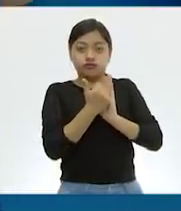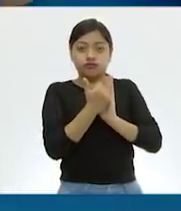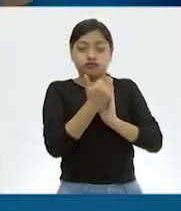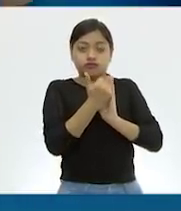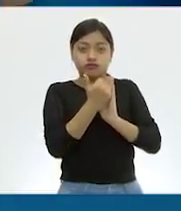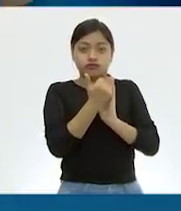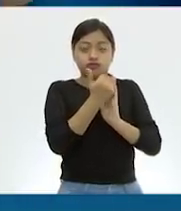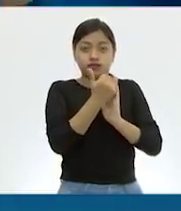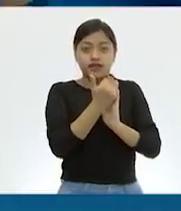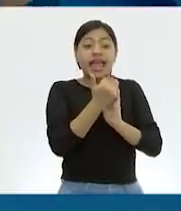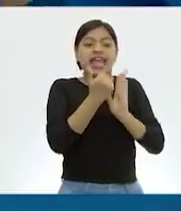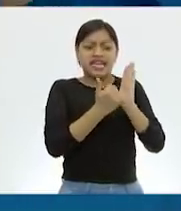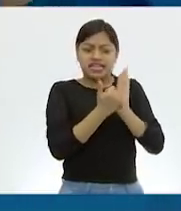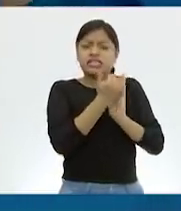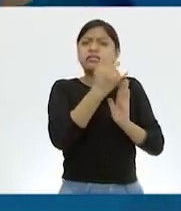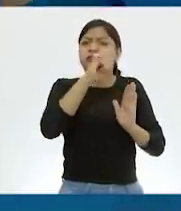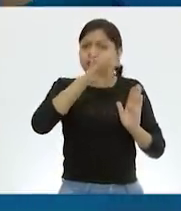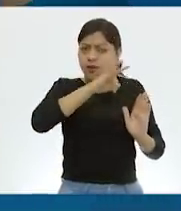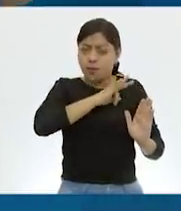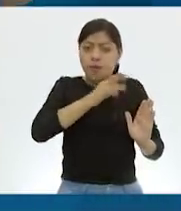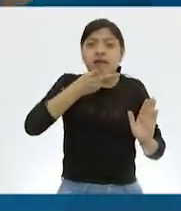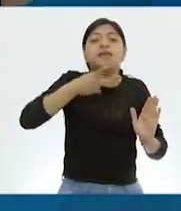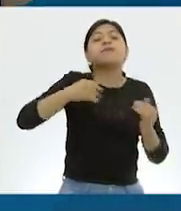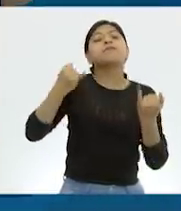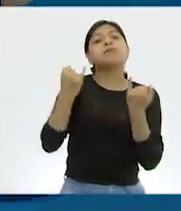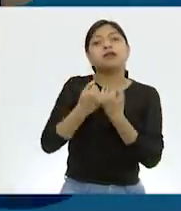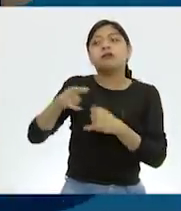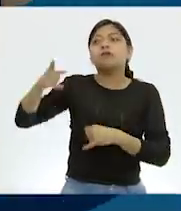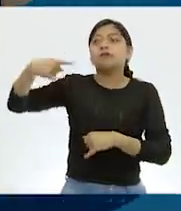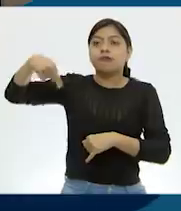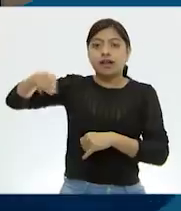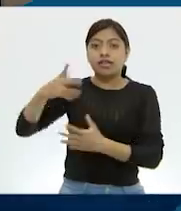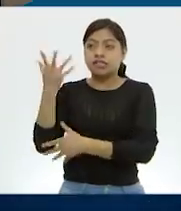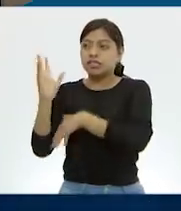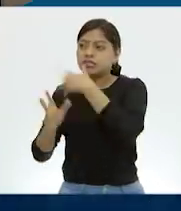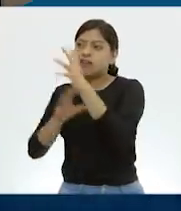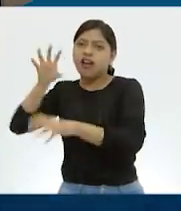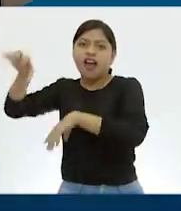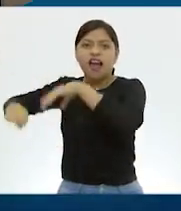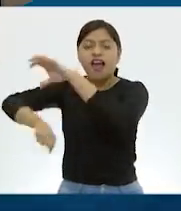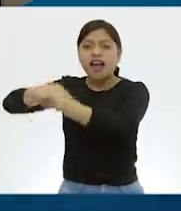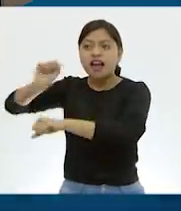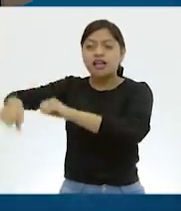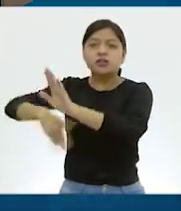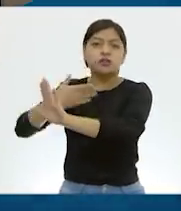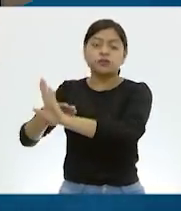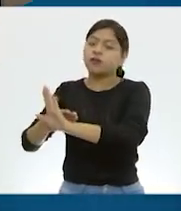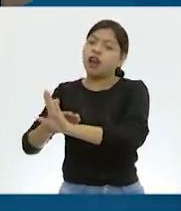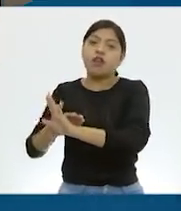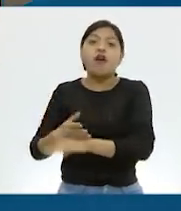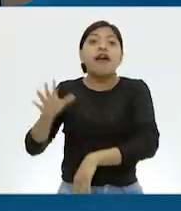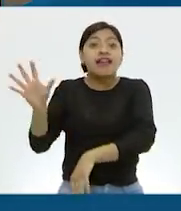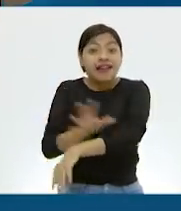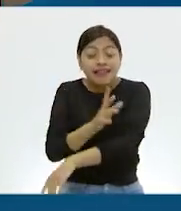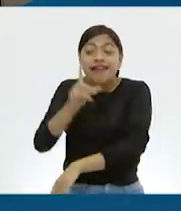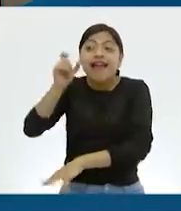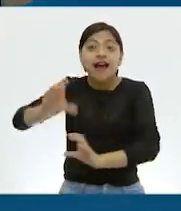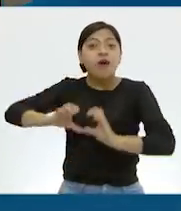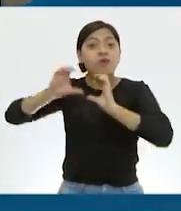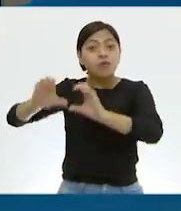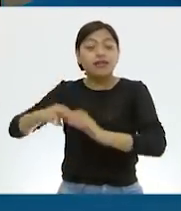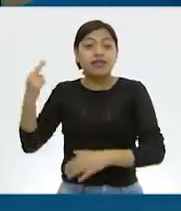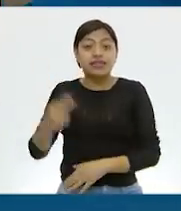un crecimiento pero que vaya desacoplando el uso de las materias primas, de la energía, del agua, si eso no